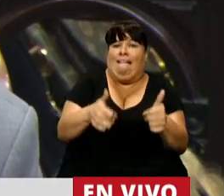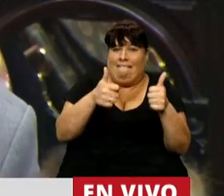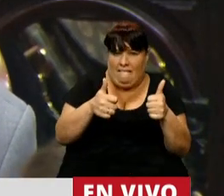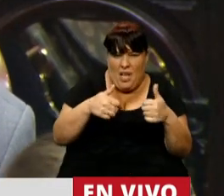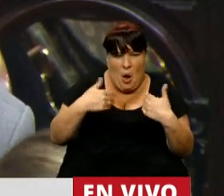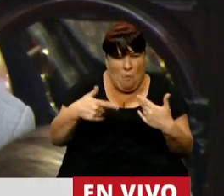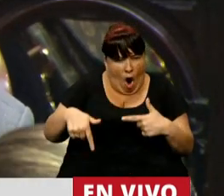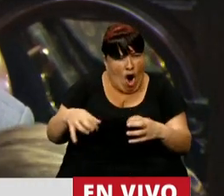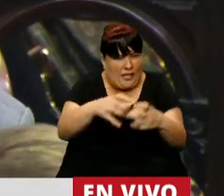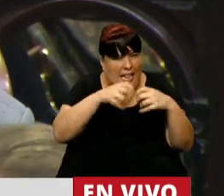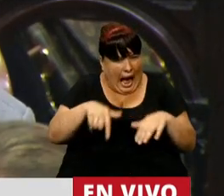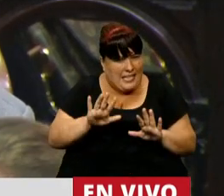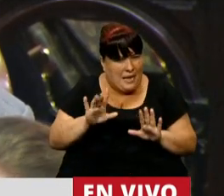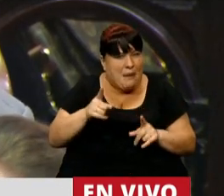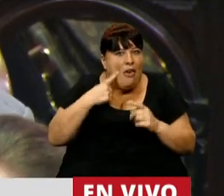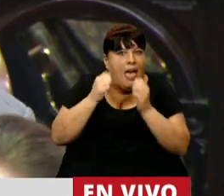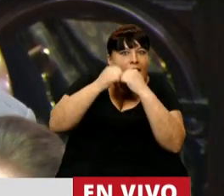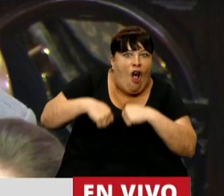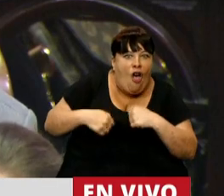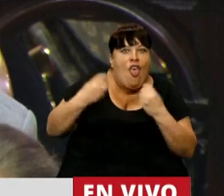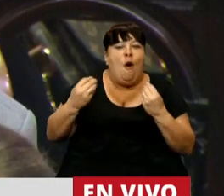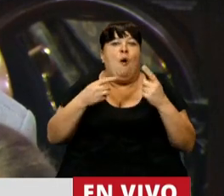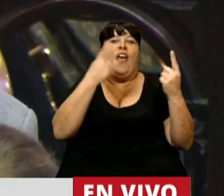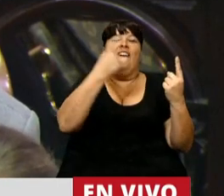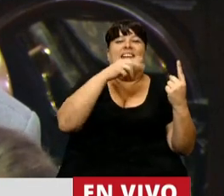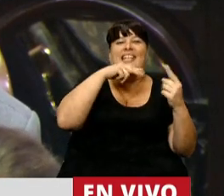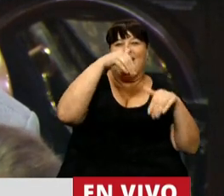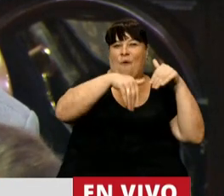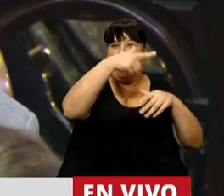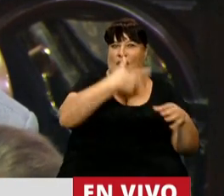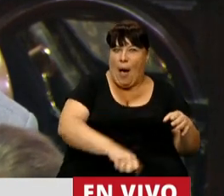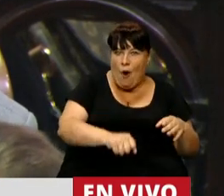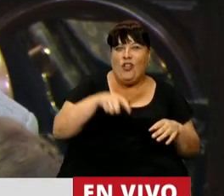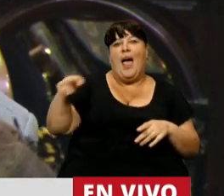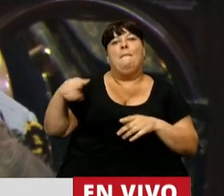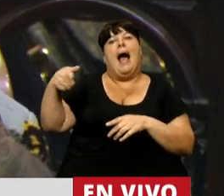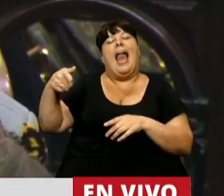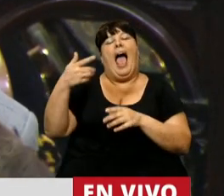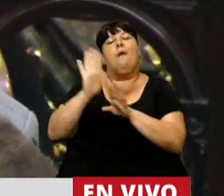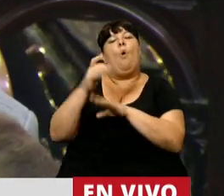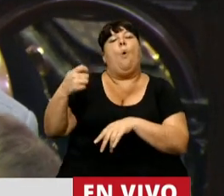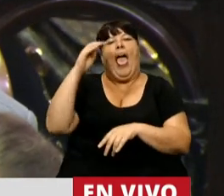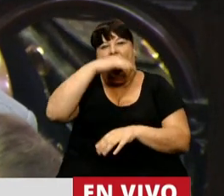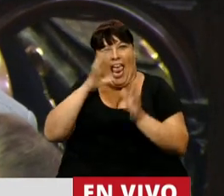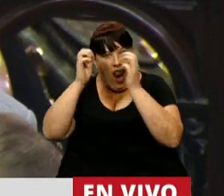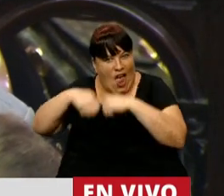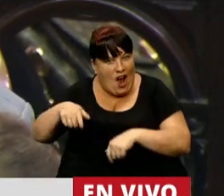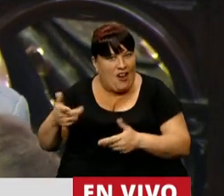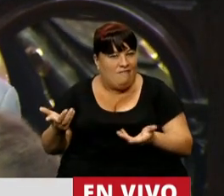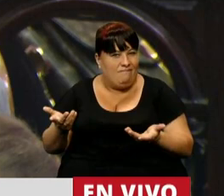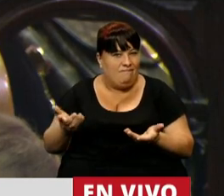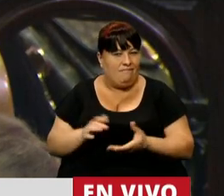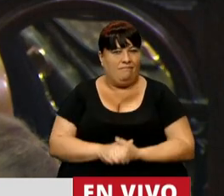¿la estaríamos tratando hoy? ¿Escondidos entre verdes y celestes y dándole un destino negro a nuestros jubilados?